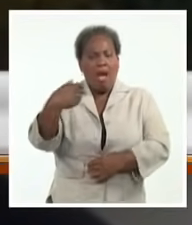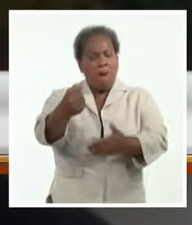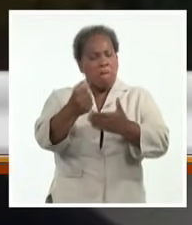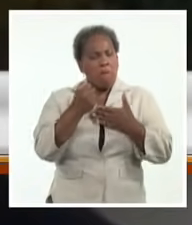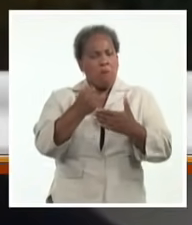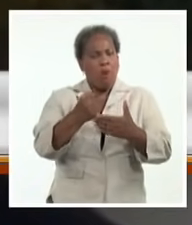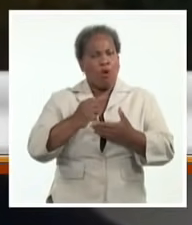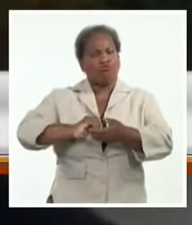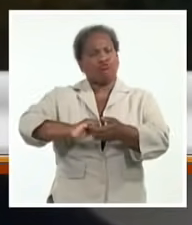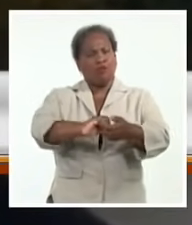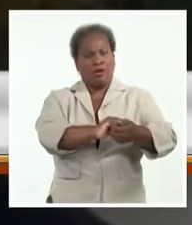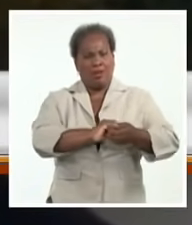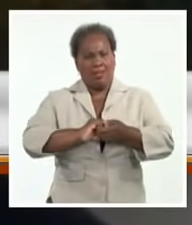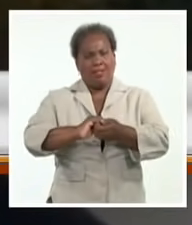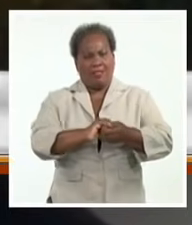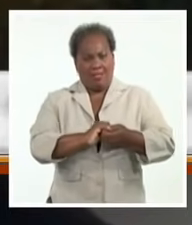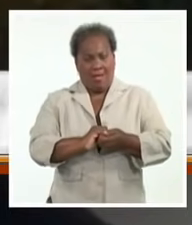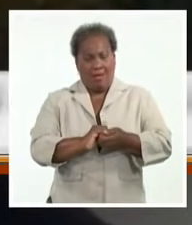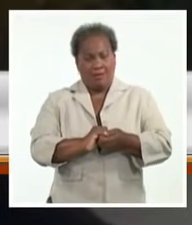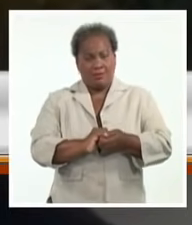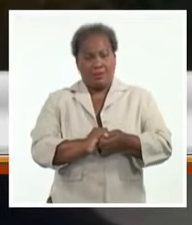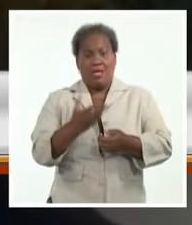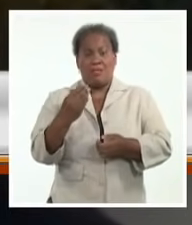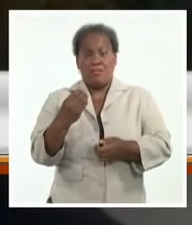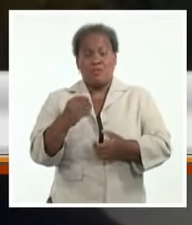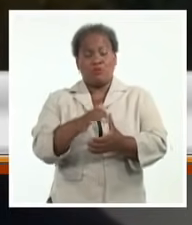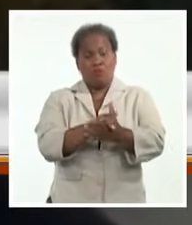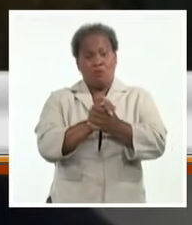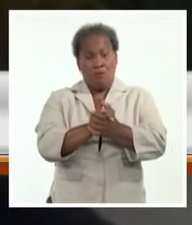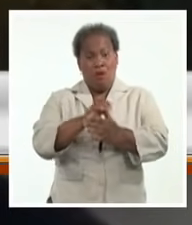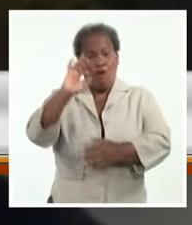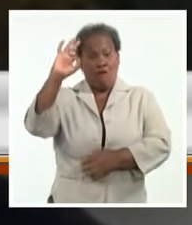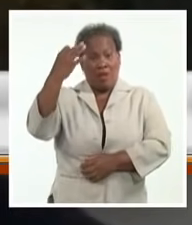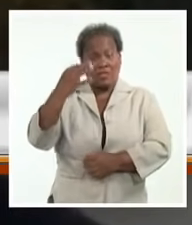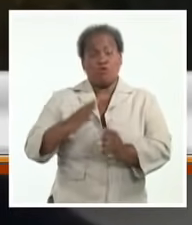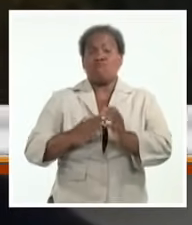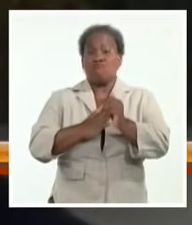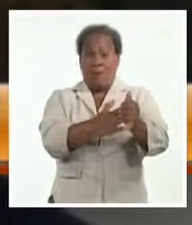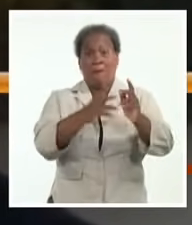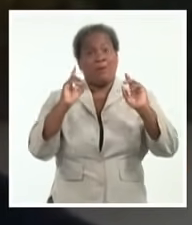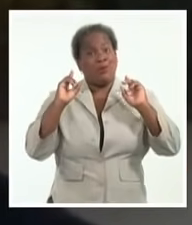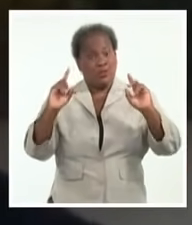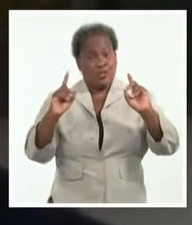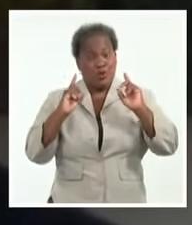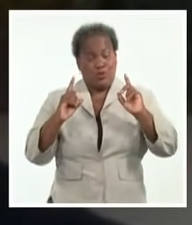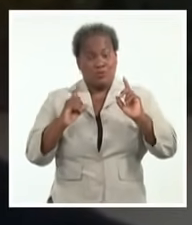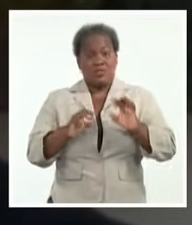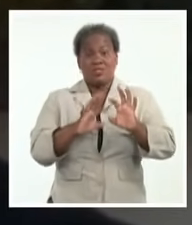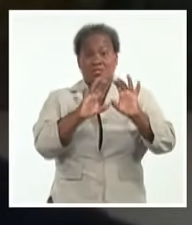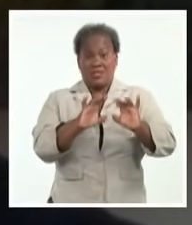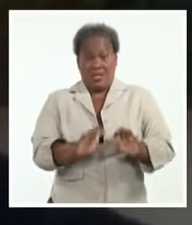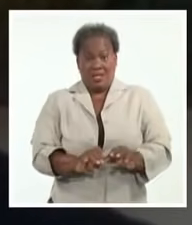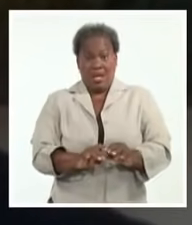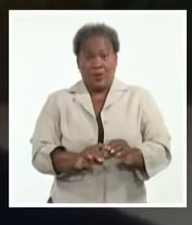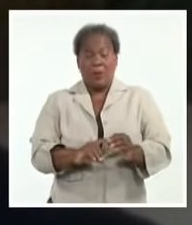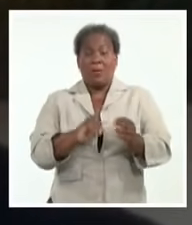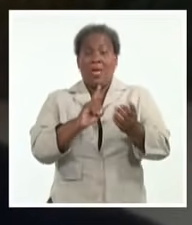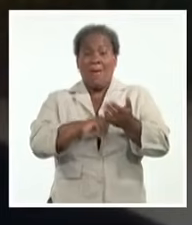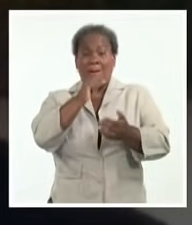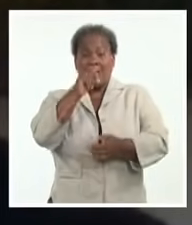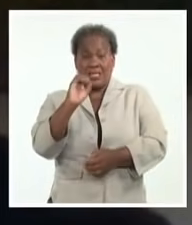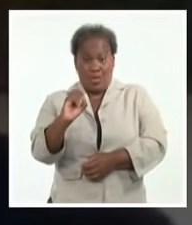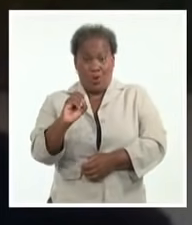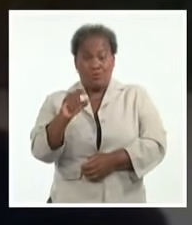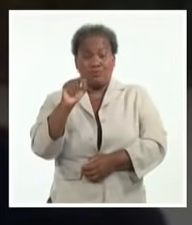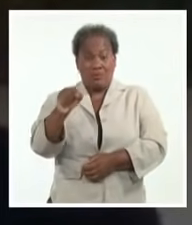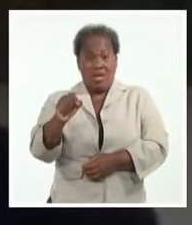de solidaridad, de numerosos amigos en Francia, de líderes políticos, el secretario nacional del Partido Comunista Francés,